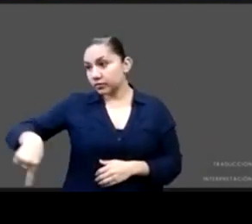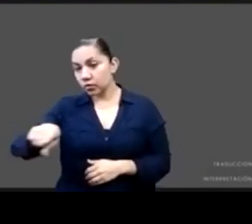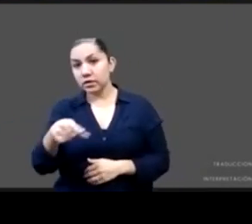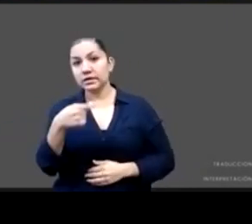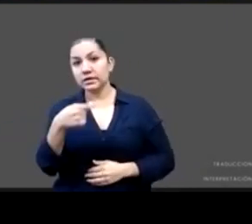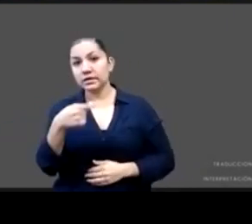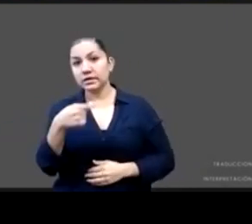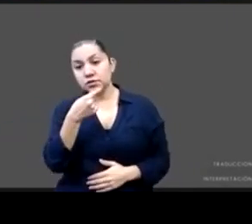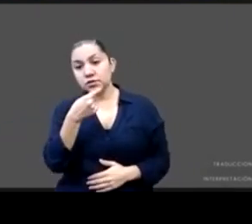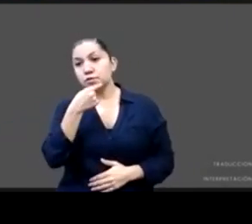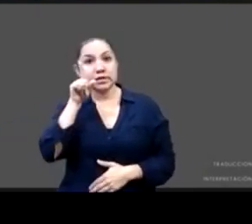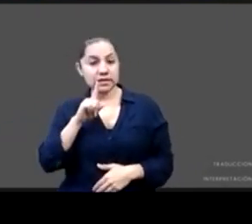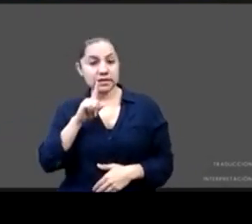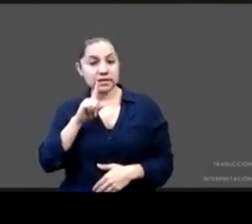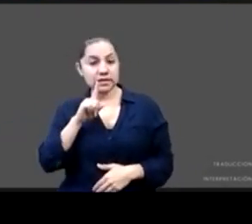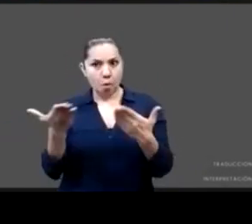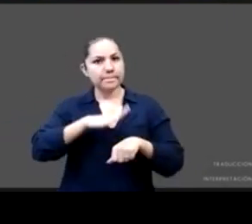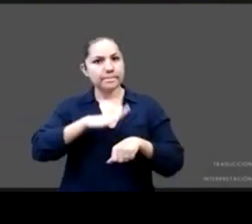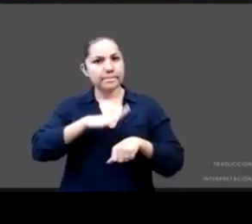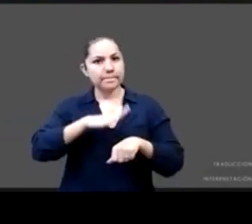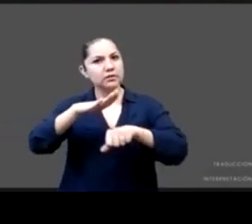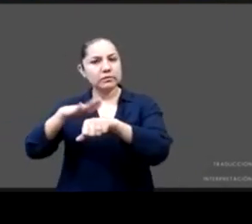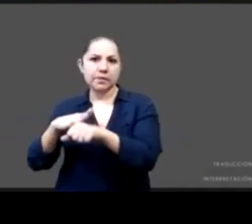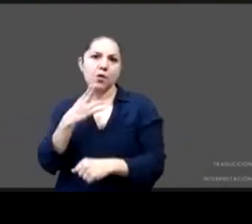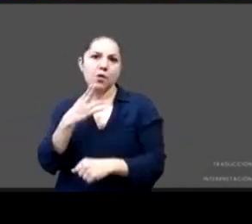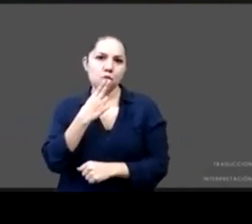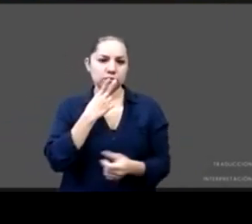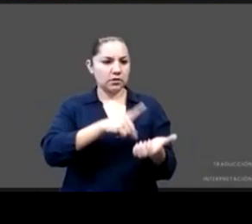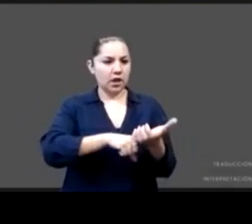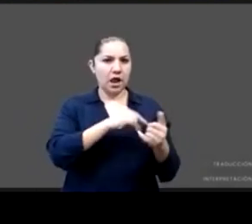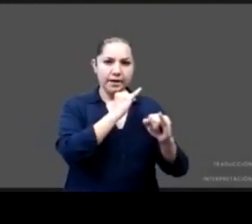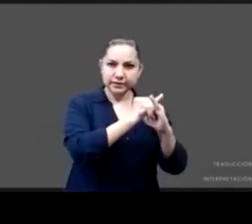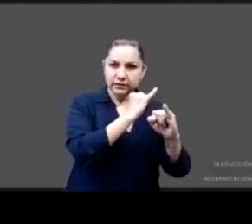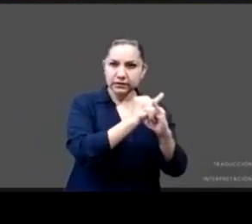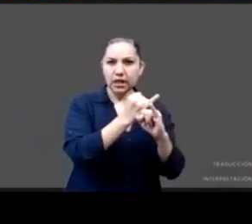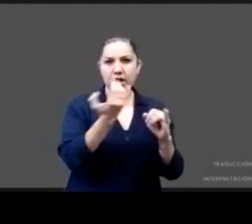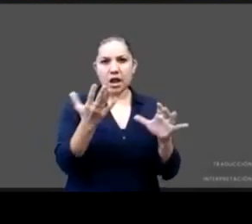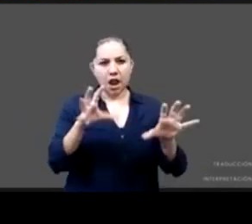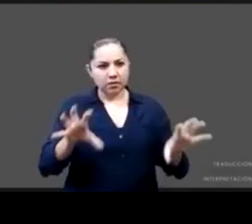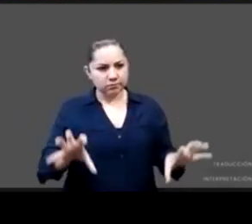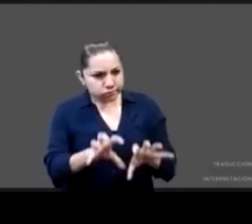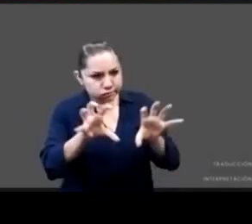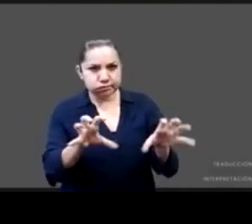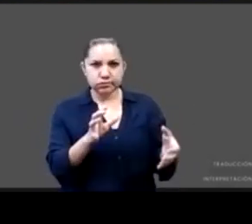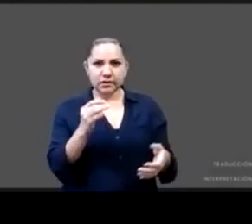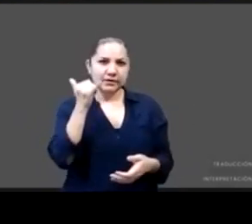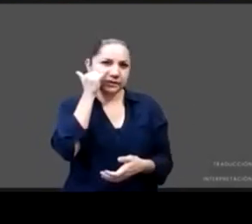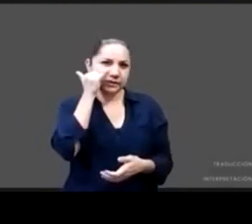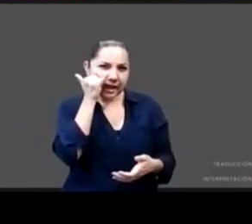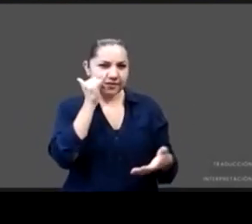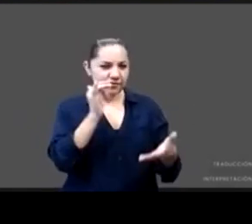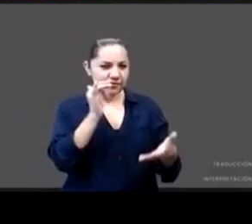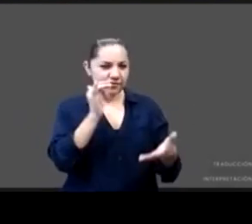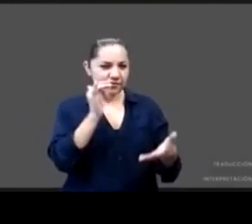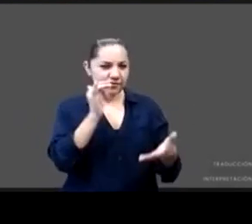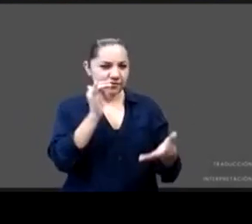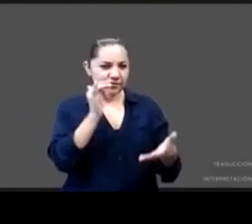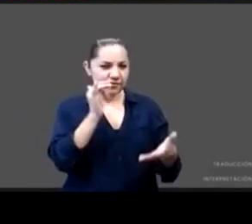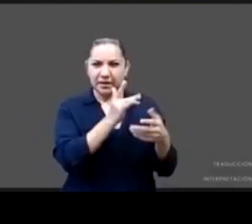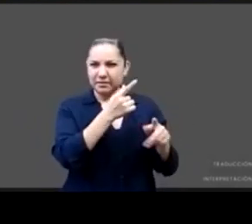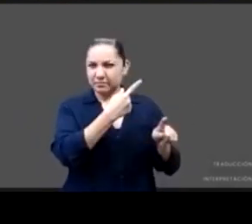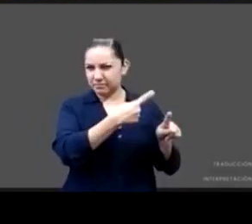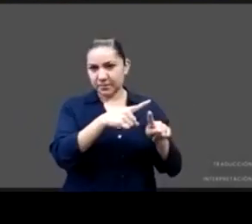de esta, no solamente del acceso a Internet, sino de los dispositivos móviles. 8 de cada 10 niños, niñas y adolescentes se